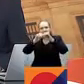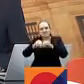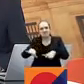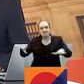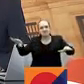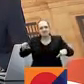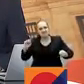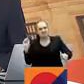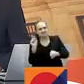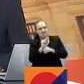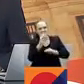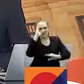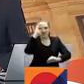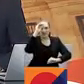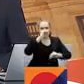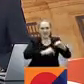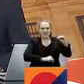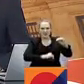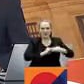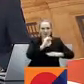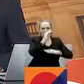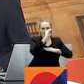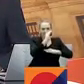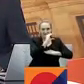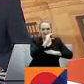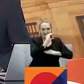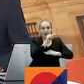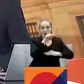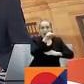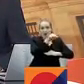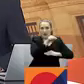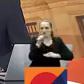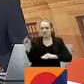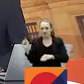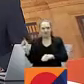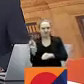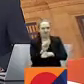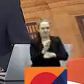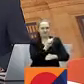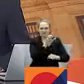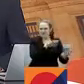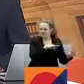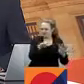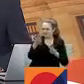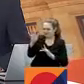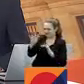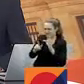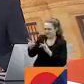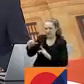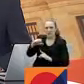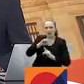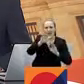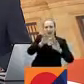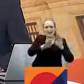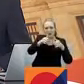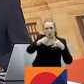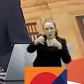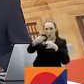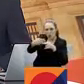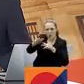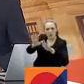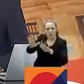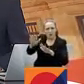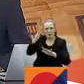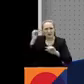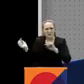que el artista está nominado con la canción Agua en las categorías Mejor Canción del Año y Mejor Canción Urbana. Pero aquí están los detalles de este